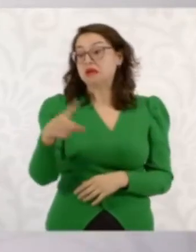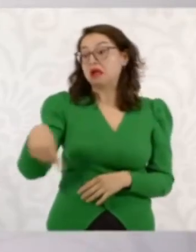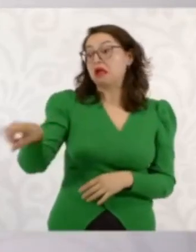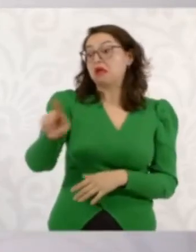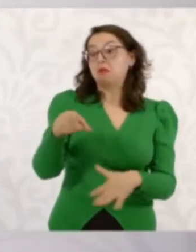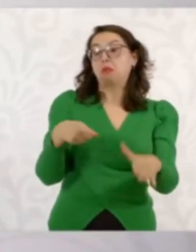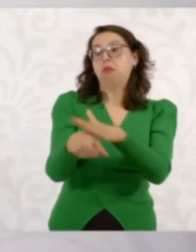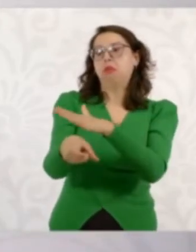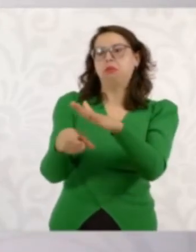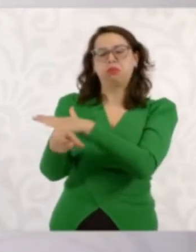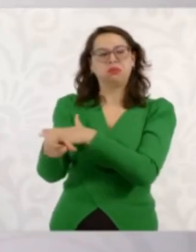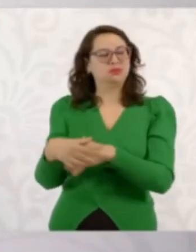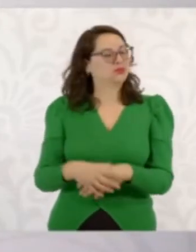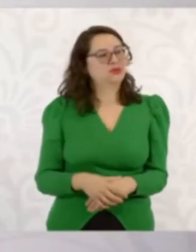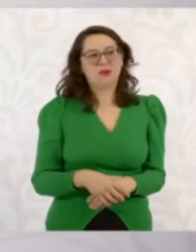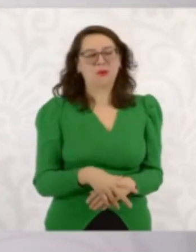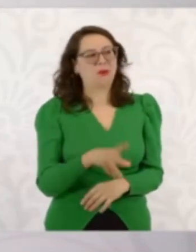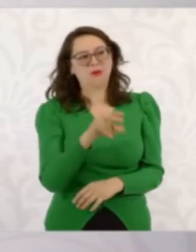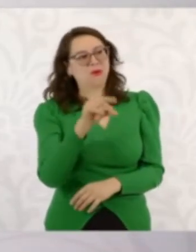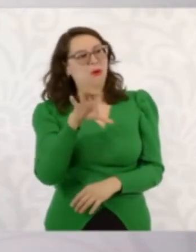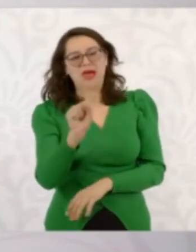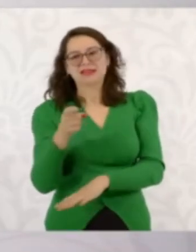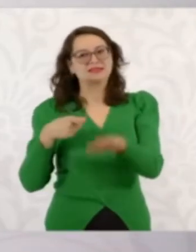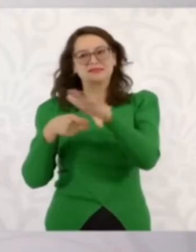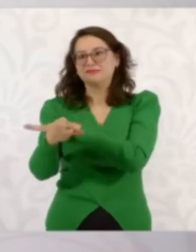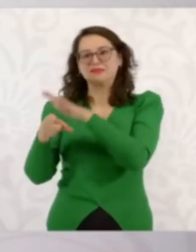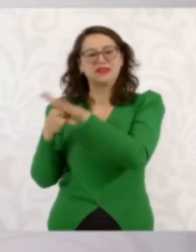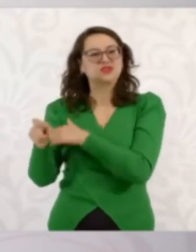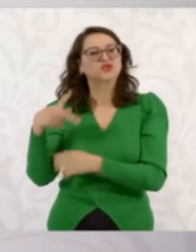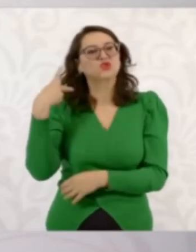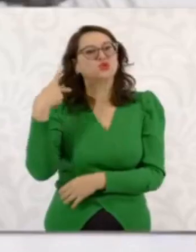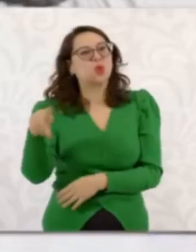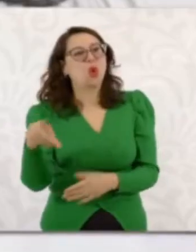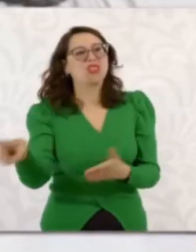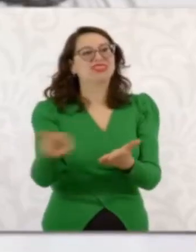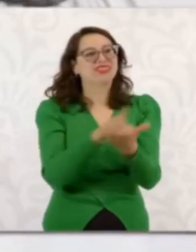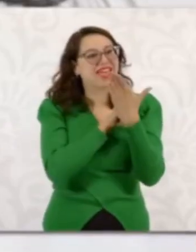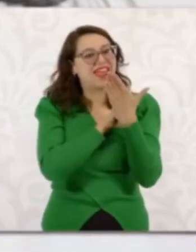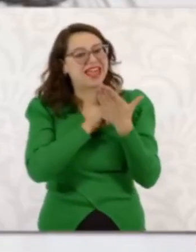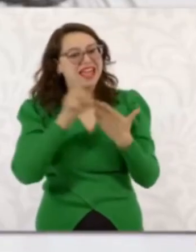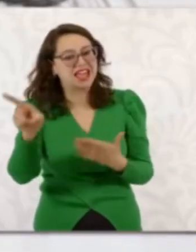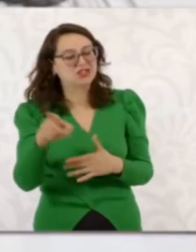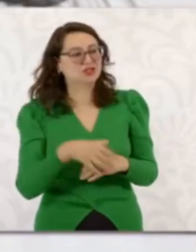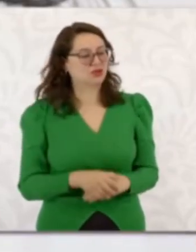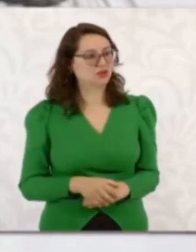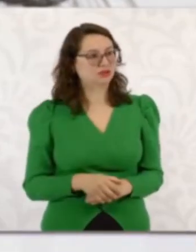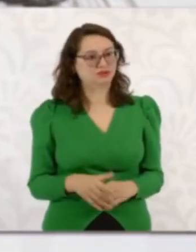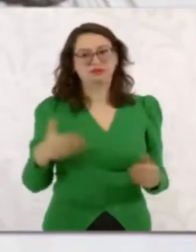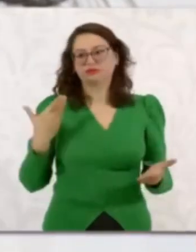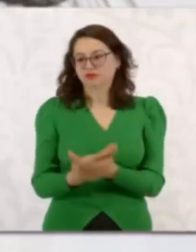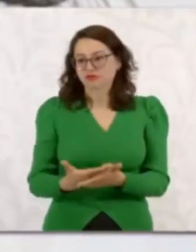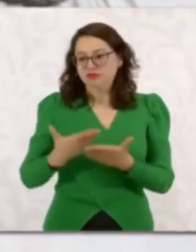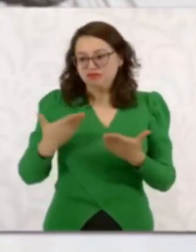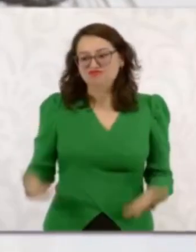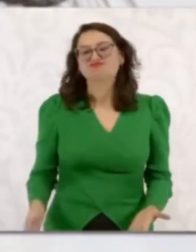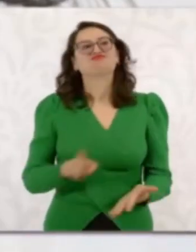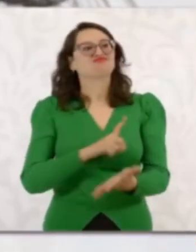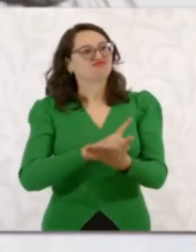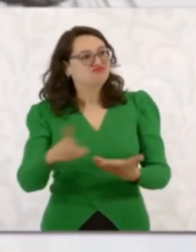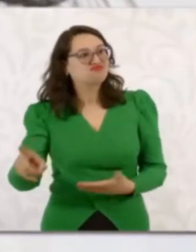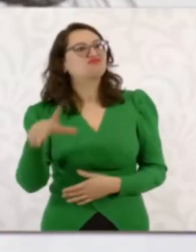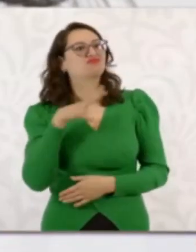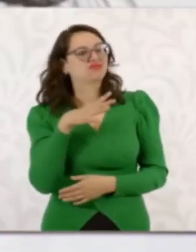Son derechos del pueblo de México. Hoy el pueblo de México tiene muchos más derechos de los que tenía